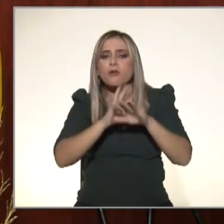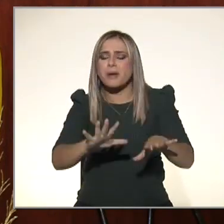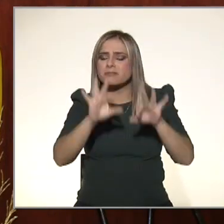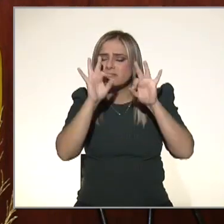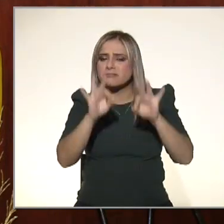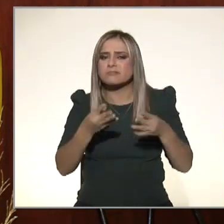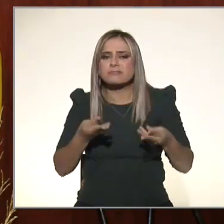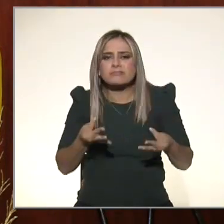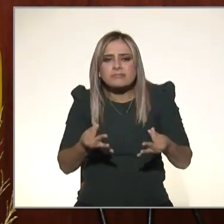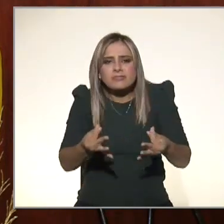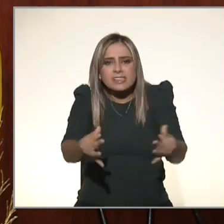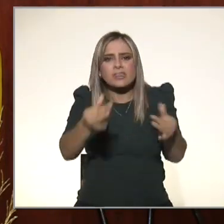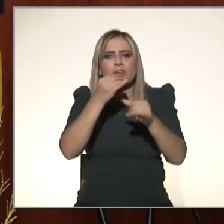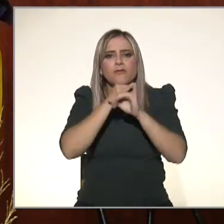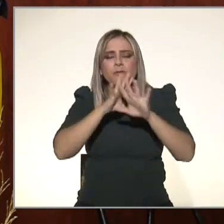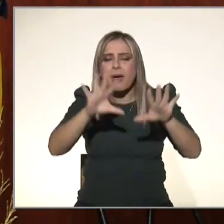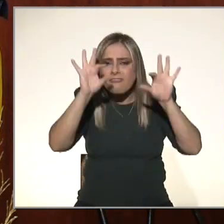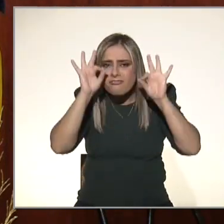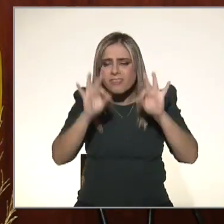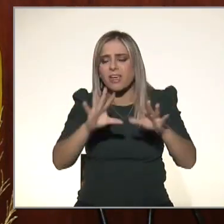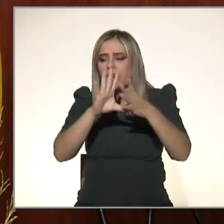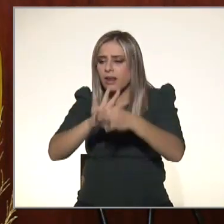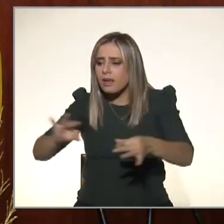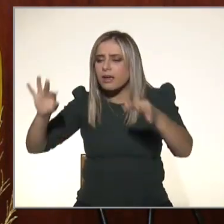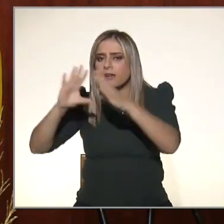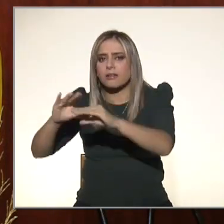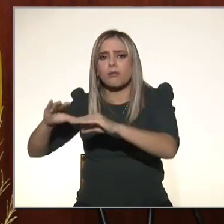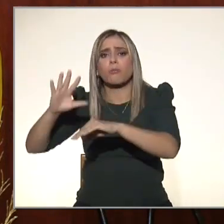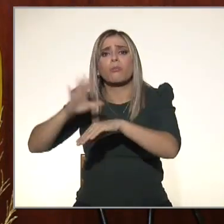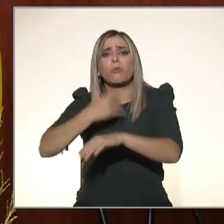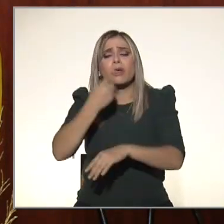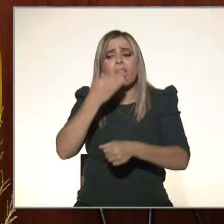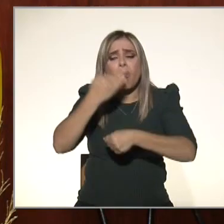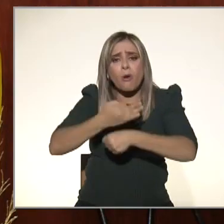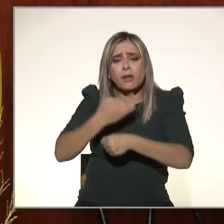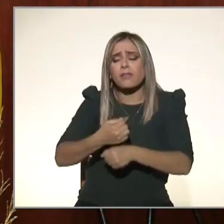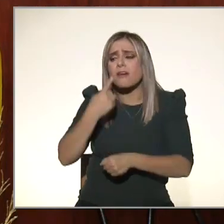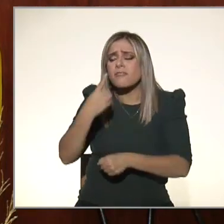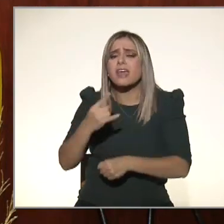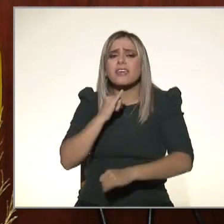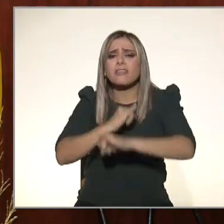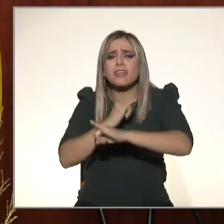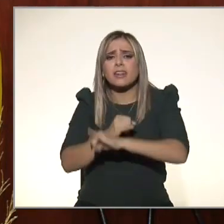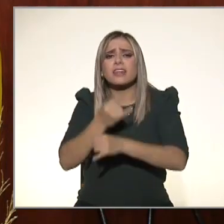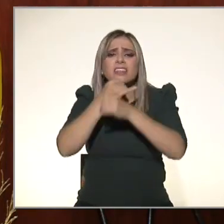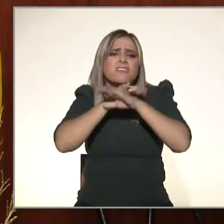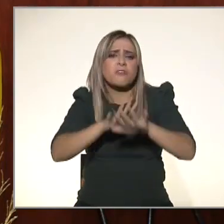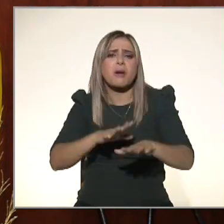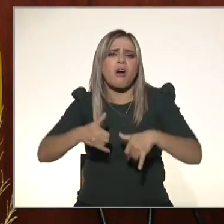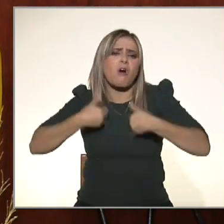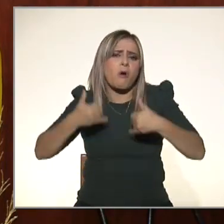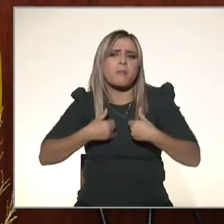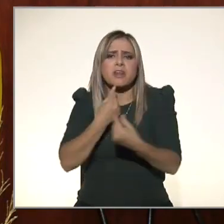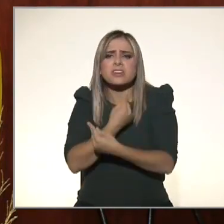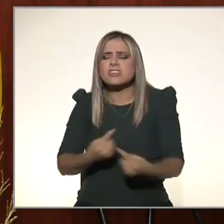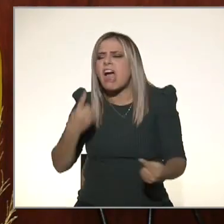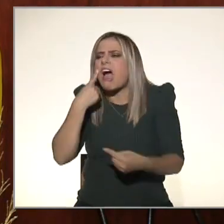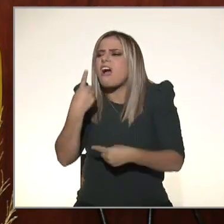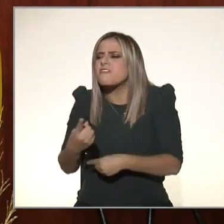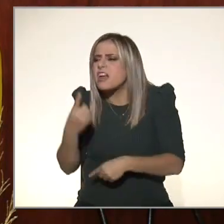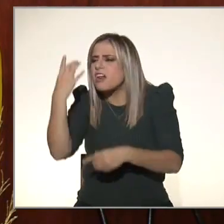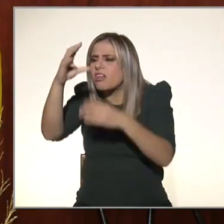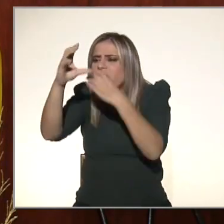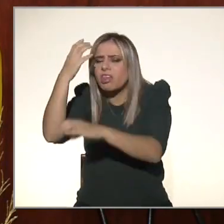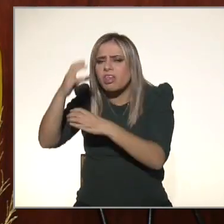contenido y la información que se está transmitiendo, porque muchas veces actualmente ya es muy fácil para los niños, para los jóvenes, entrar en